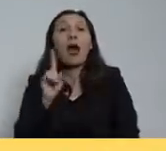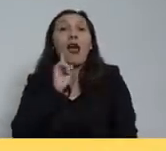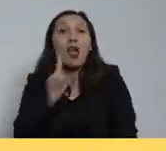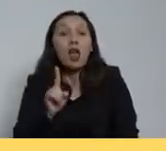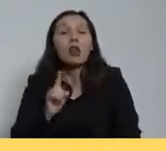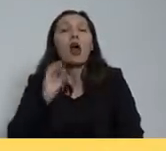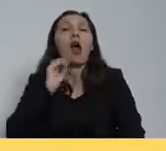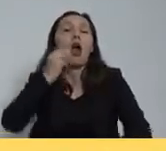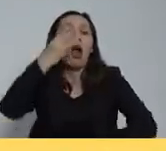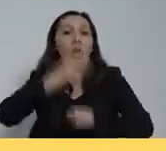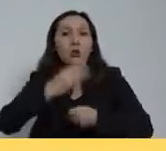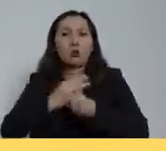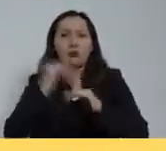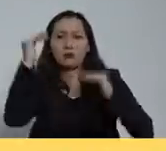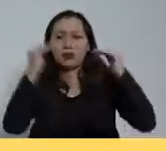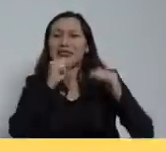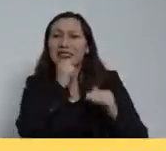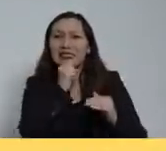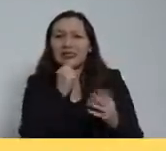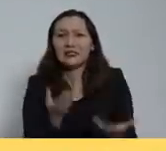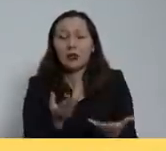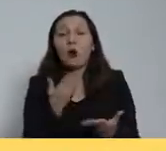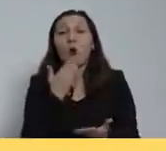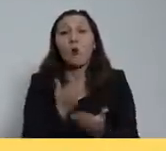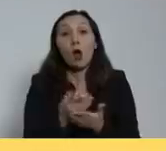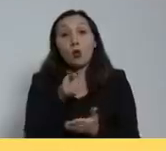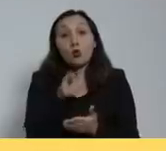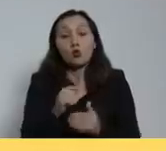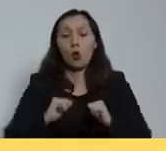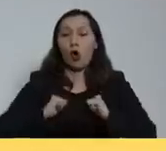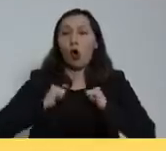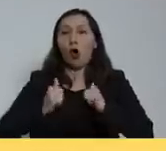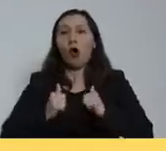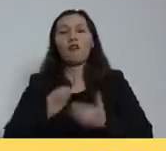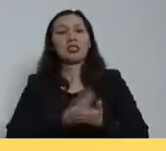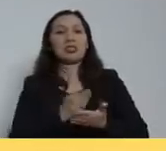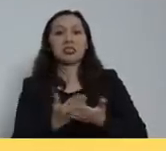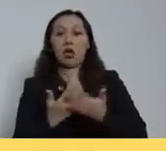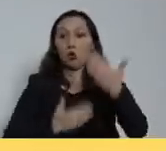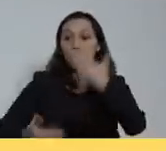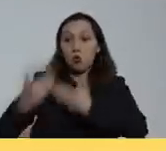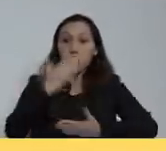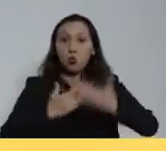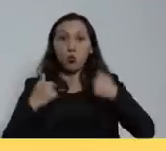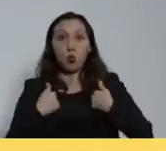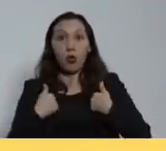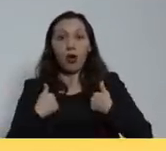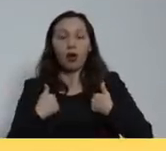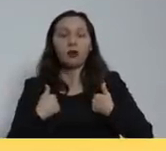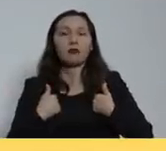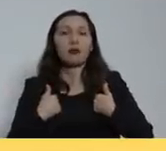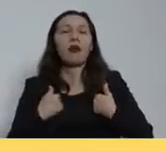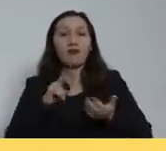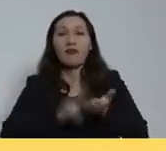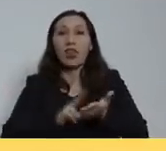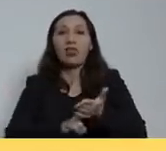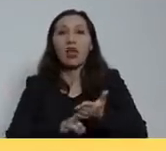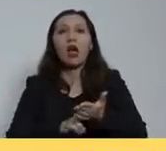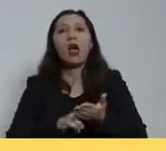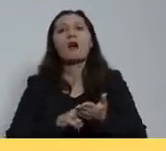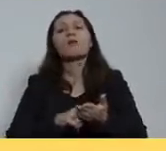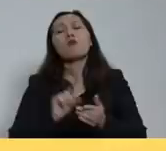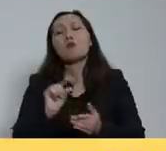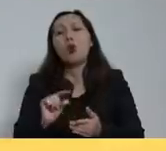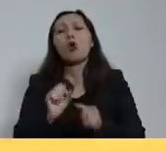a nuestros adultos mayores. Cuando usted, una persona joven, sana, se cuida, en realidad es muy